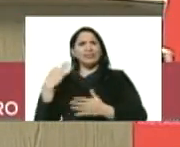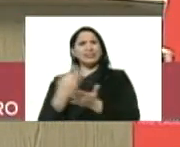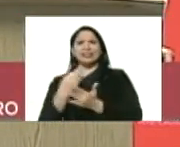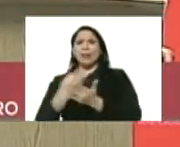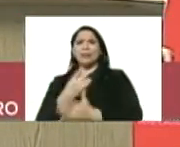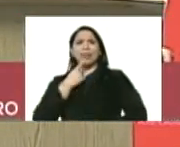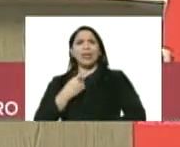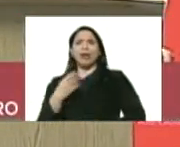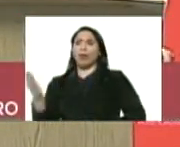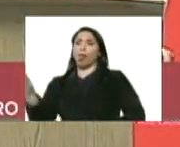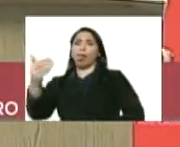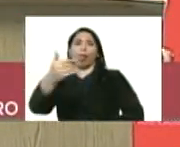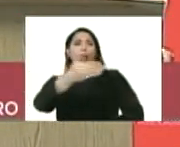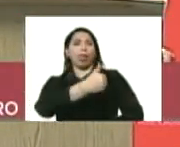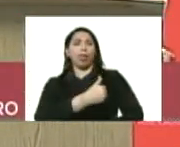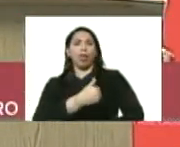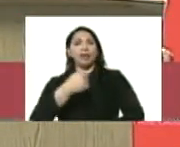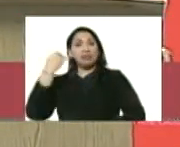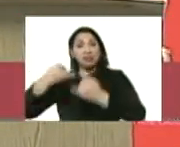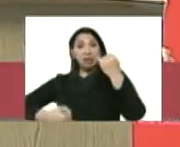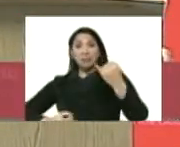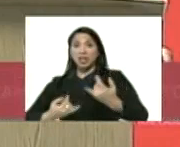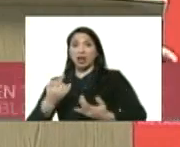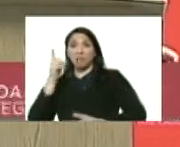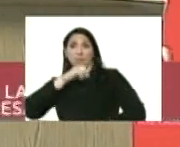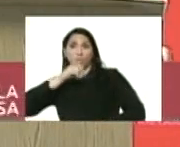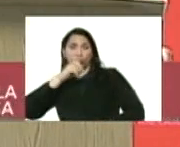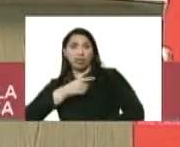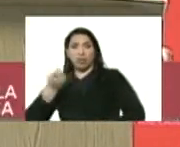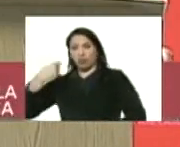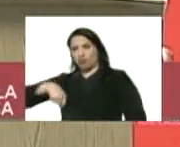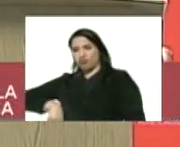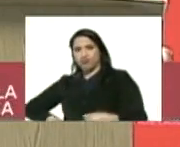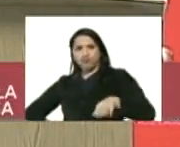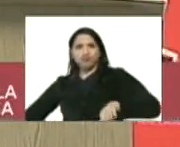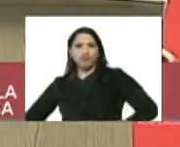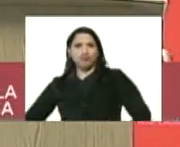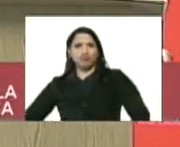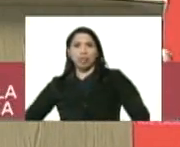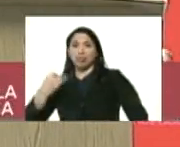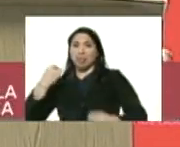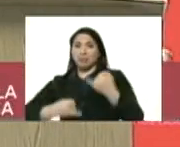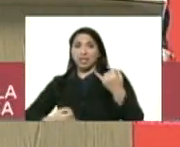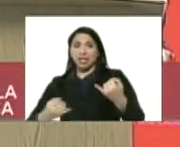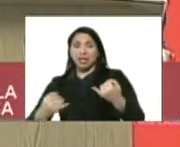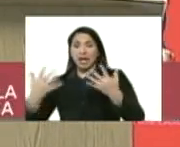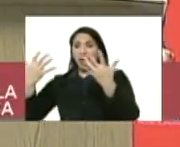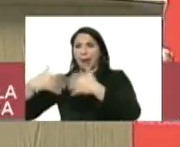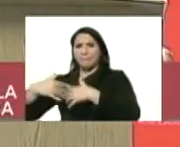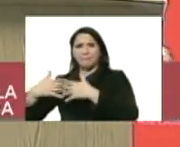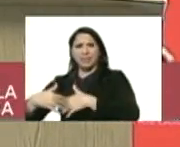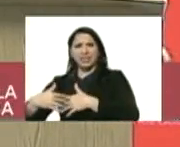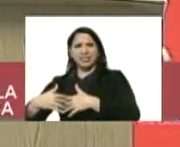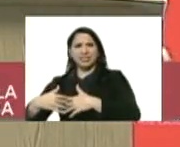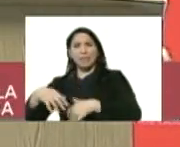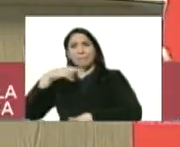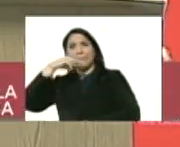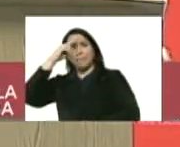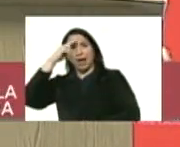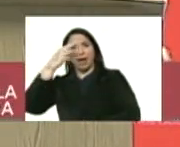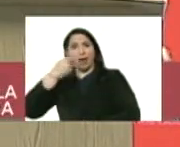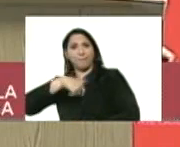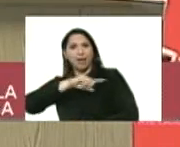recaudación. Terminan en prostíbulos, terminan en sus bolsillos, terminan en las compañías de su padre en